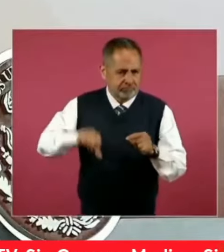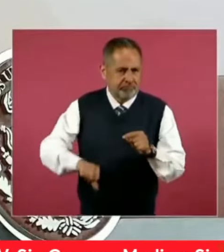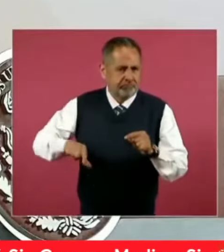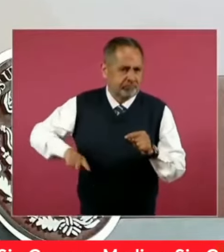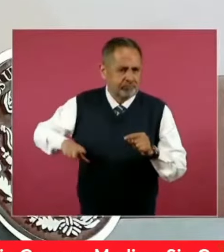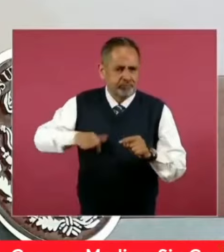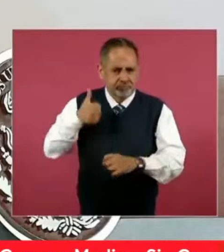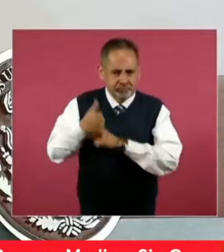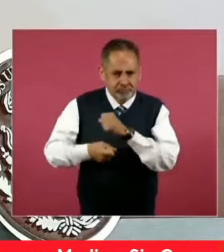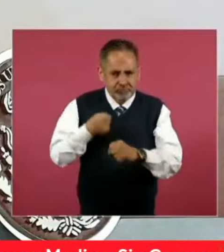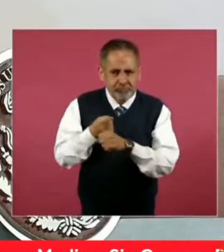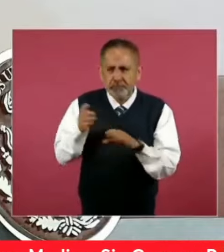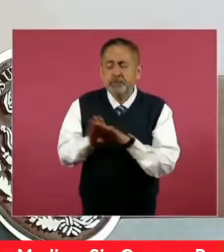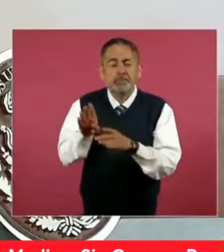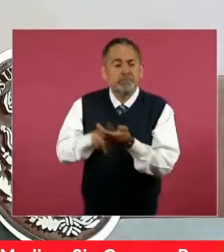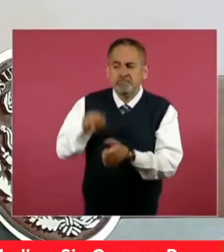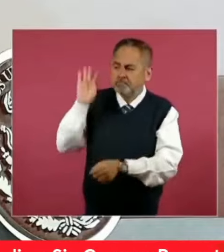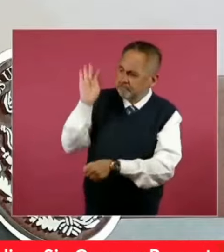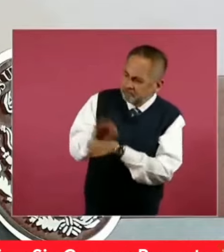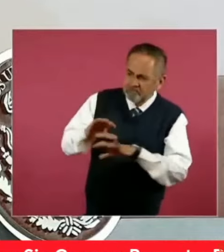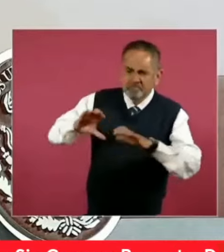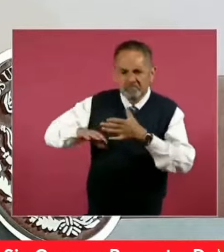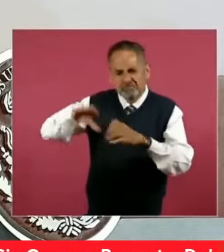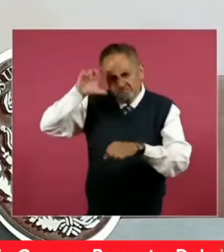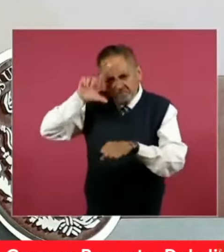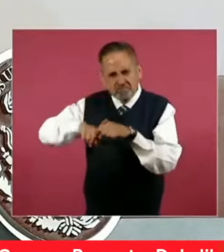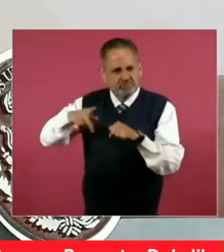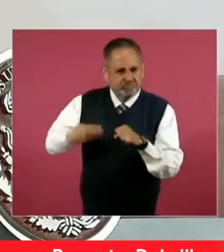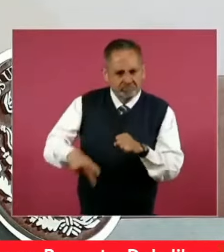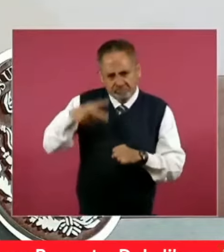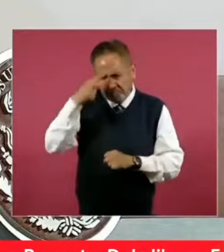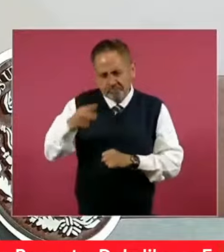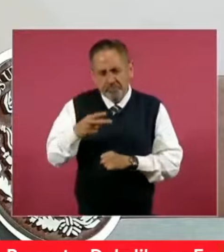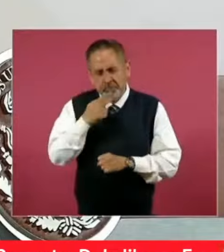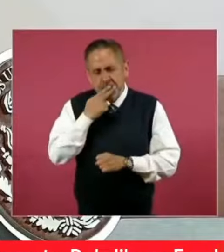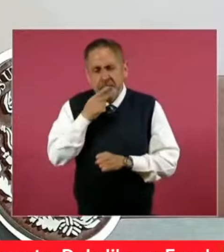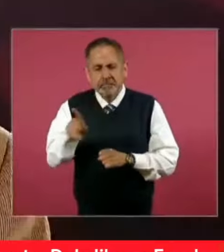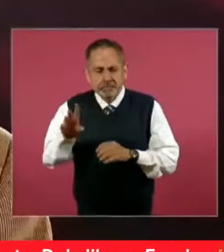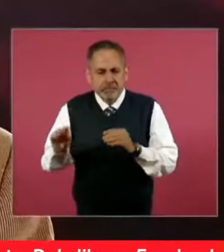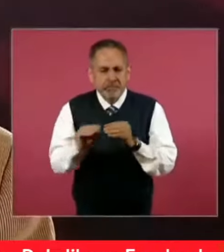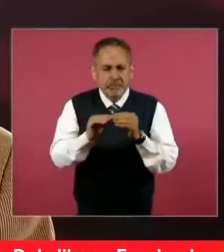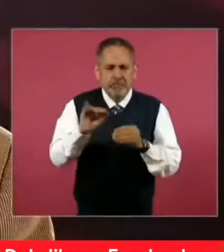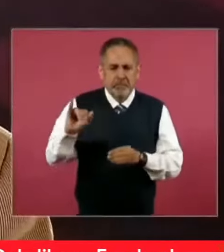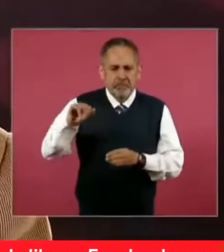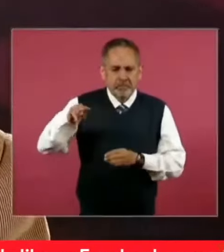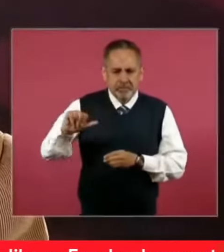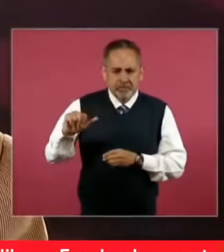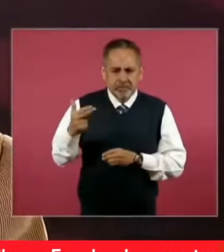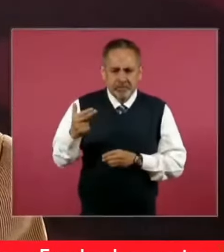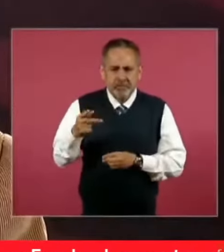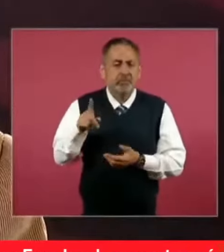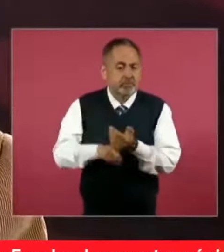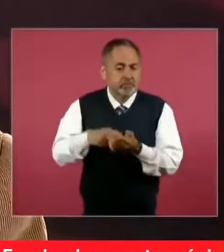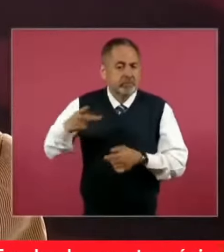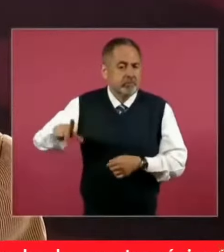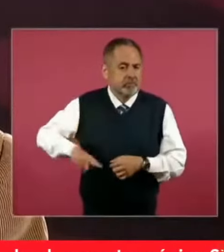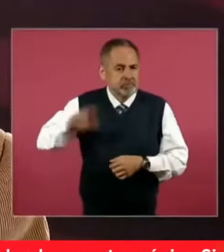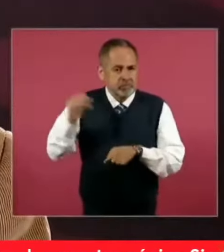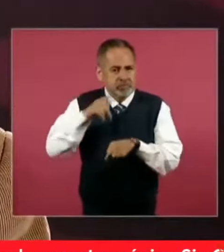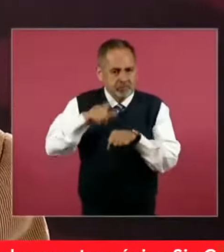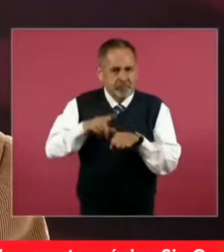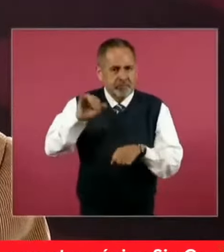la memoria histórica y el patrimonio cultural. Y ahí, pues, por supuesto, se incluye a el INAH, que es la institución del gobierno